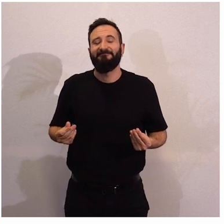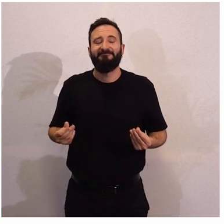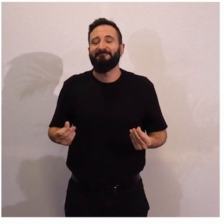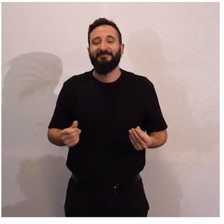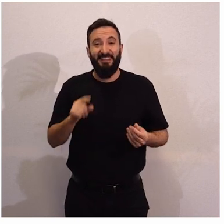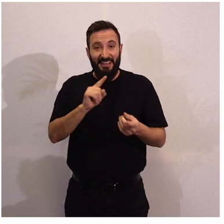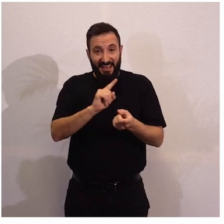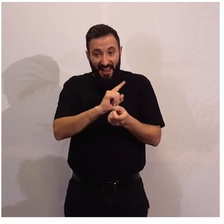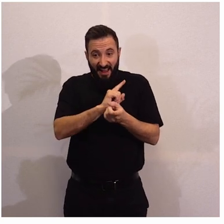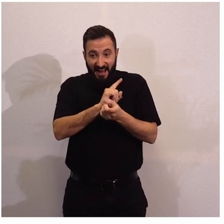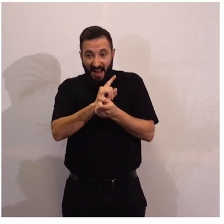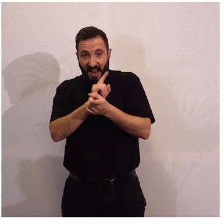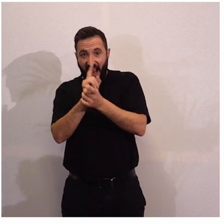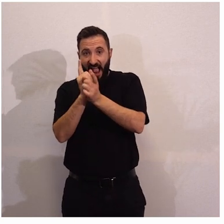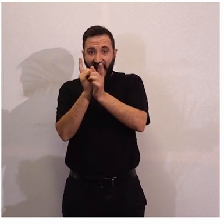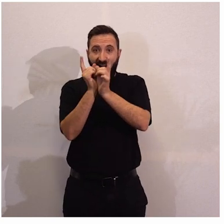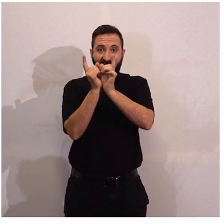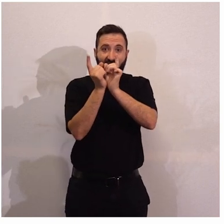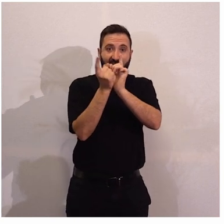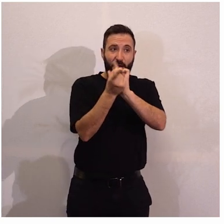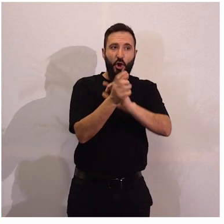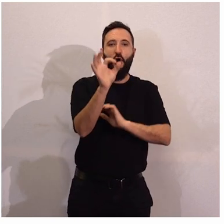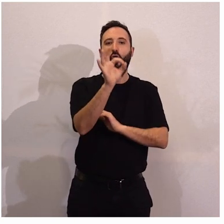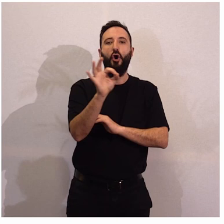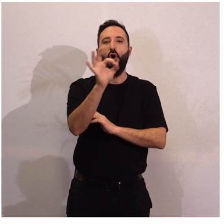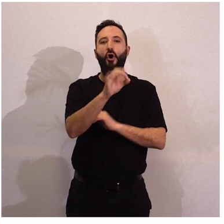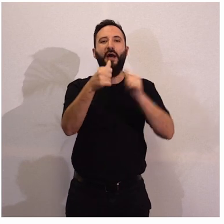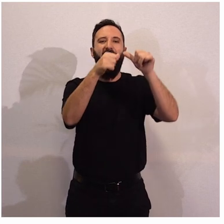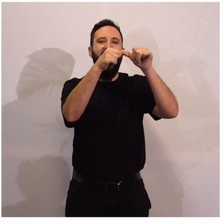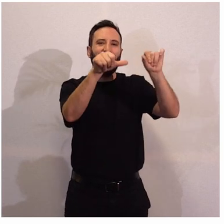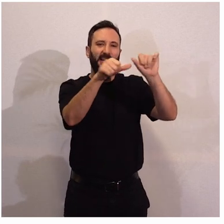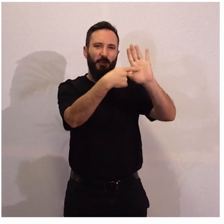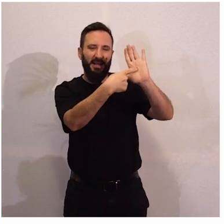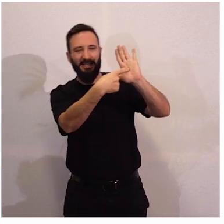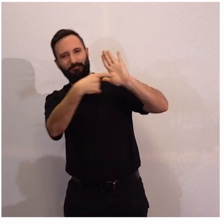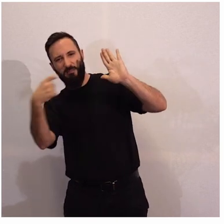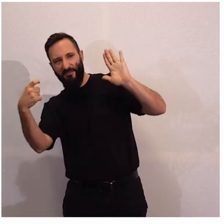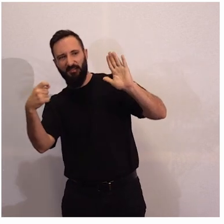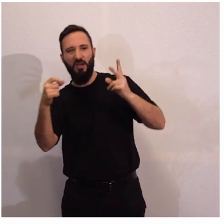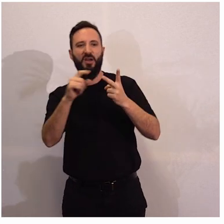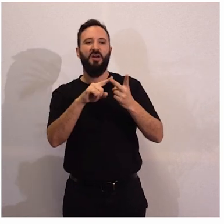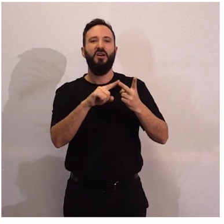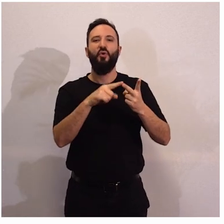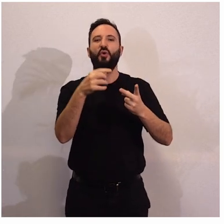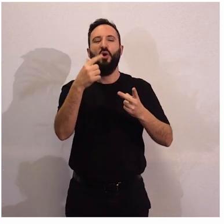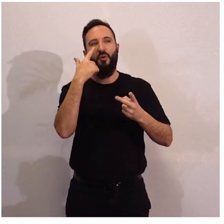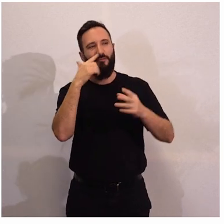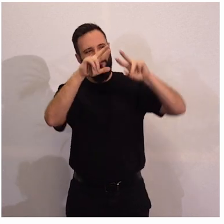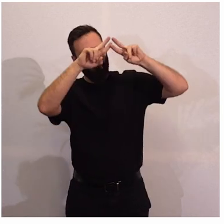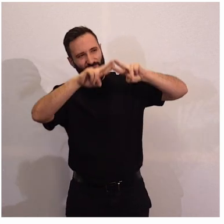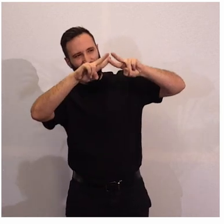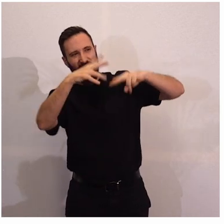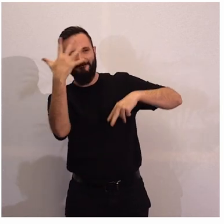ese cambio, de esa eliminación de esos estigmas, de esos juicios hacia